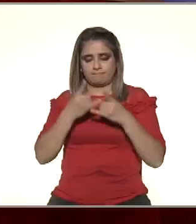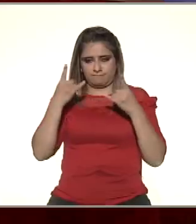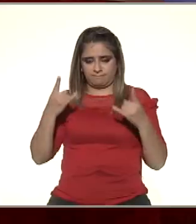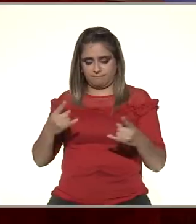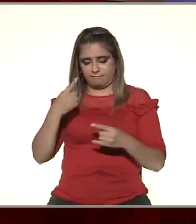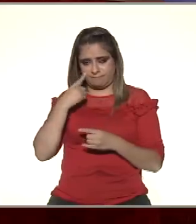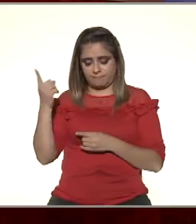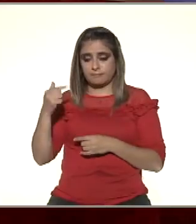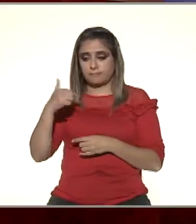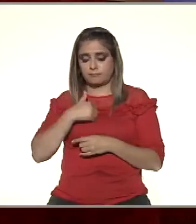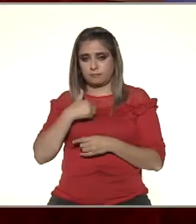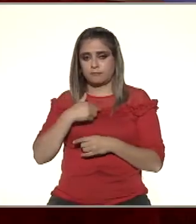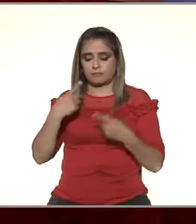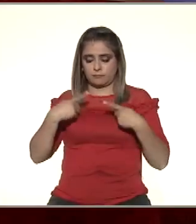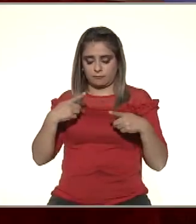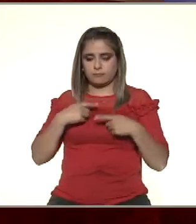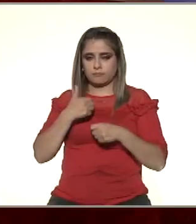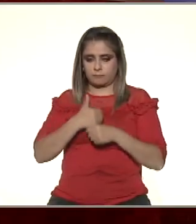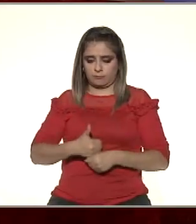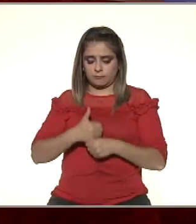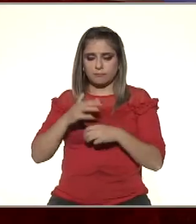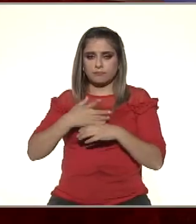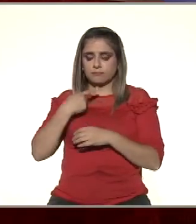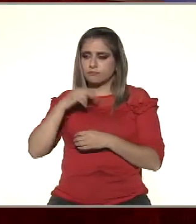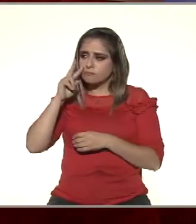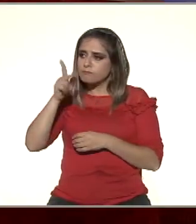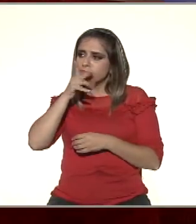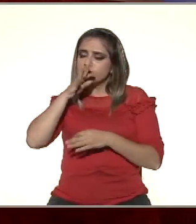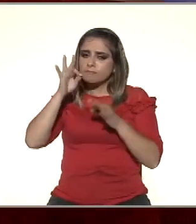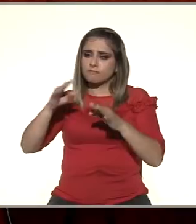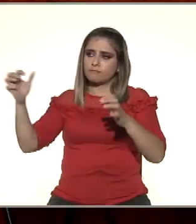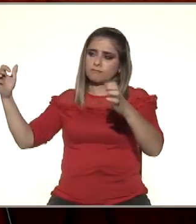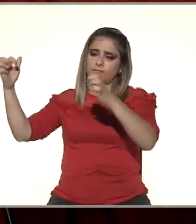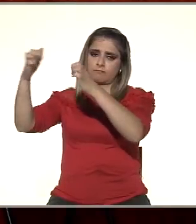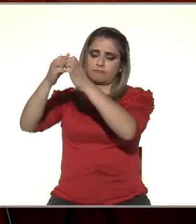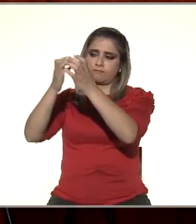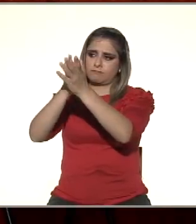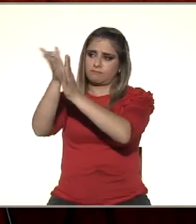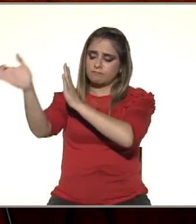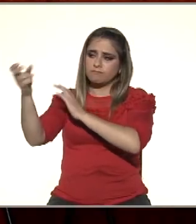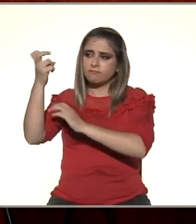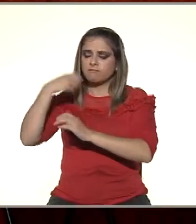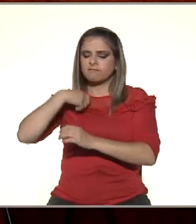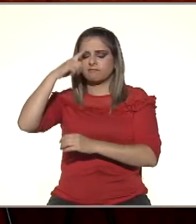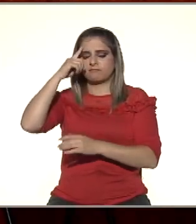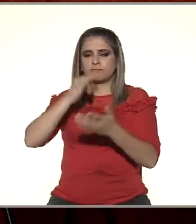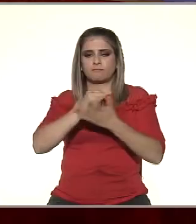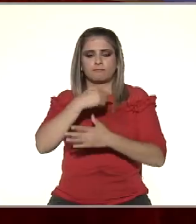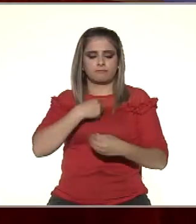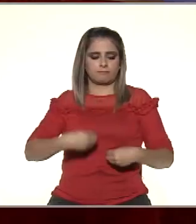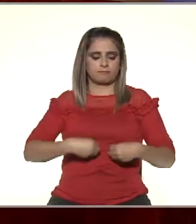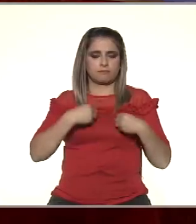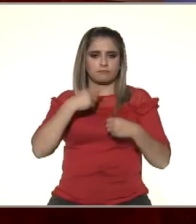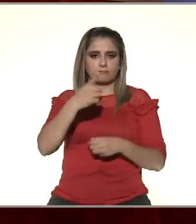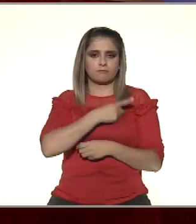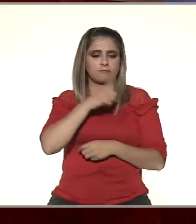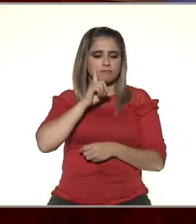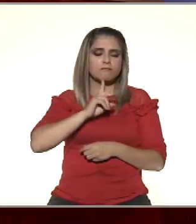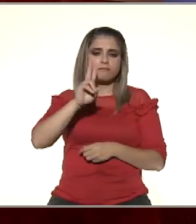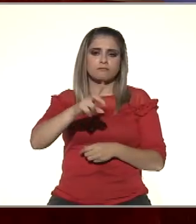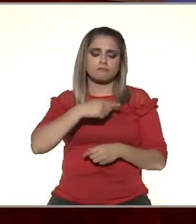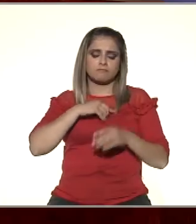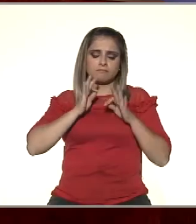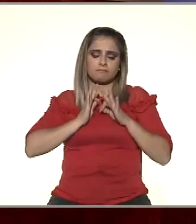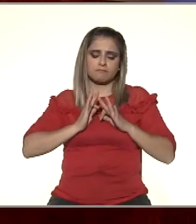en la familia. Soy una persona afectada por esta cuestión. Esto me ha llevado a tomar la firme decisión de vivir sola y vivir tan en paz